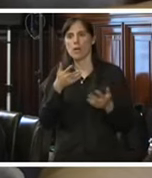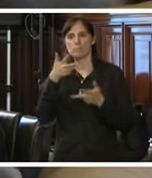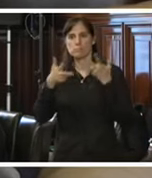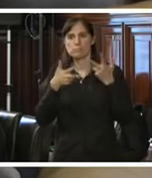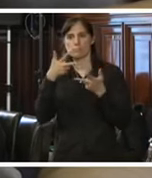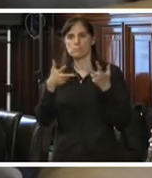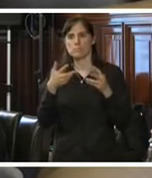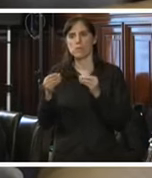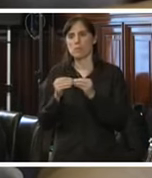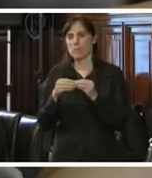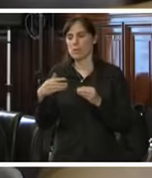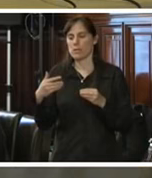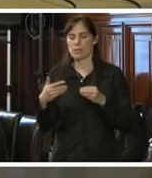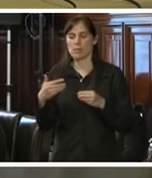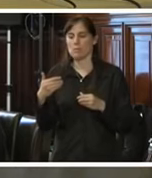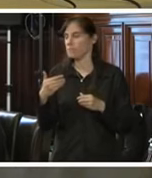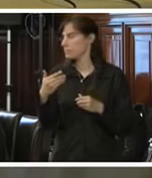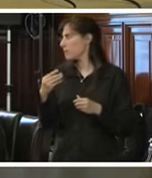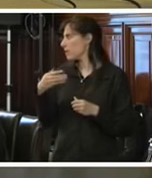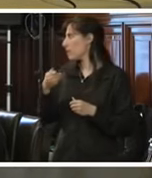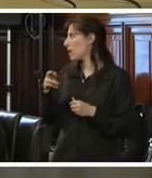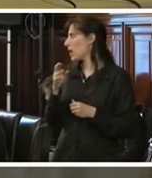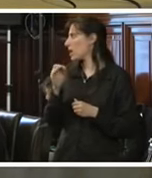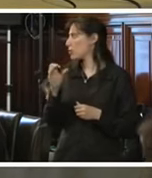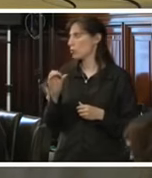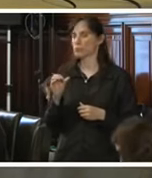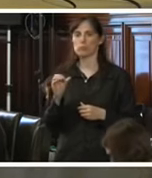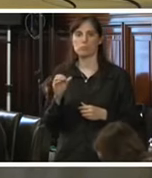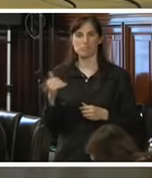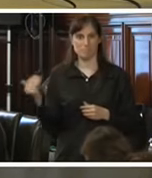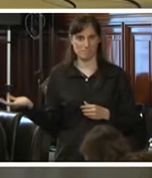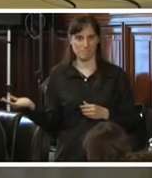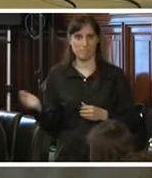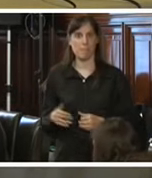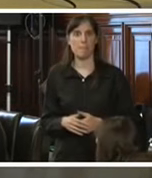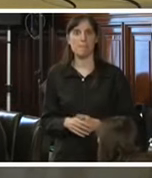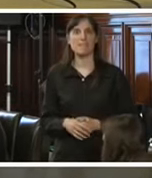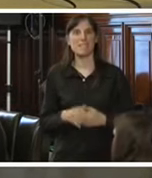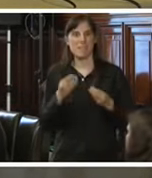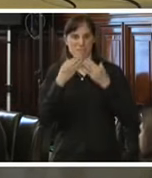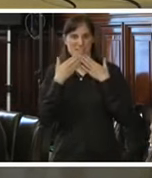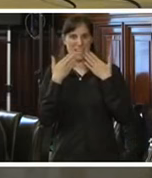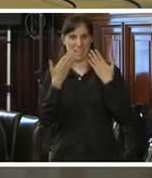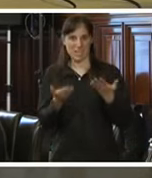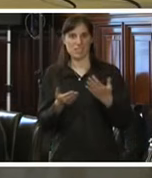al compañero Mario Barrios en primer término. Muchas gracias, doctora